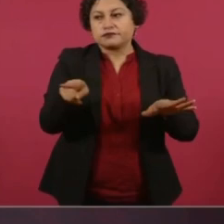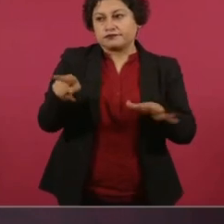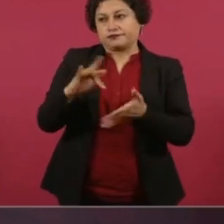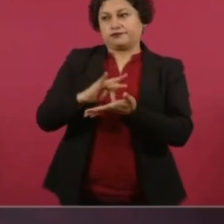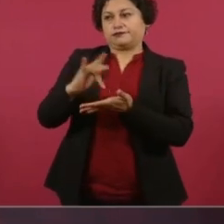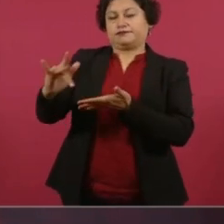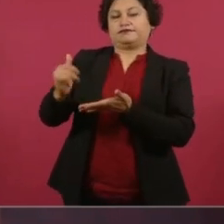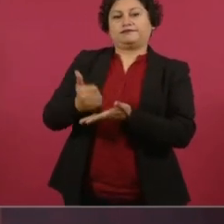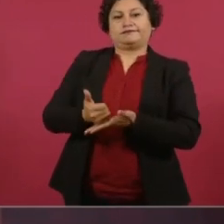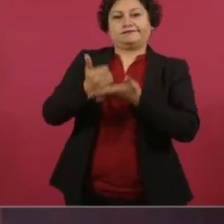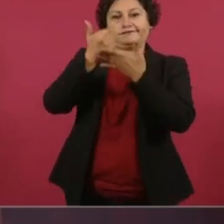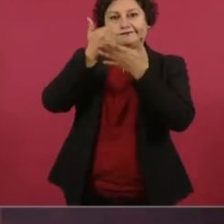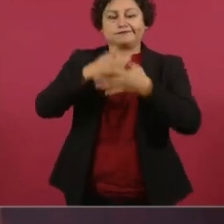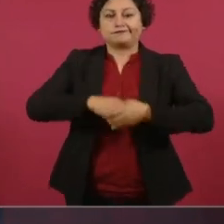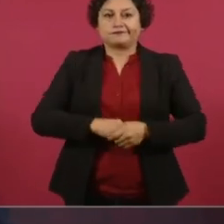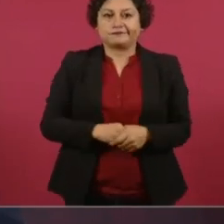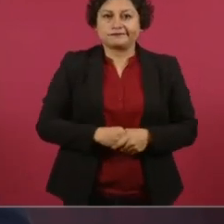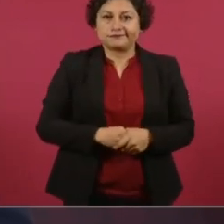porque